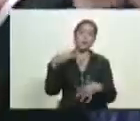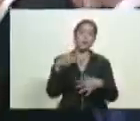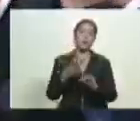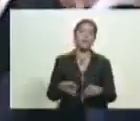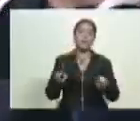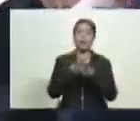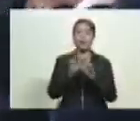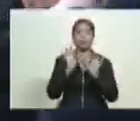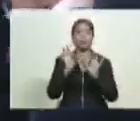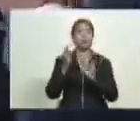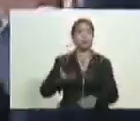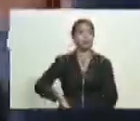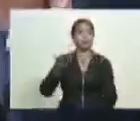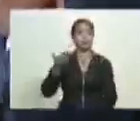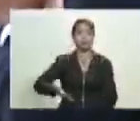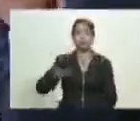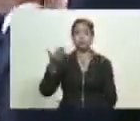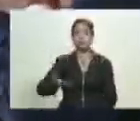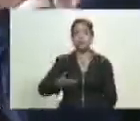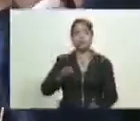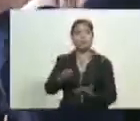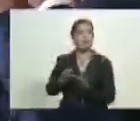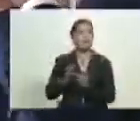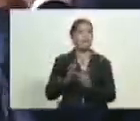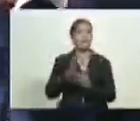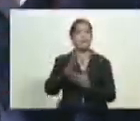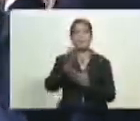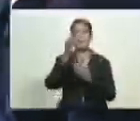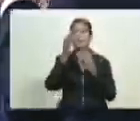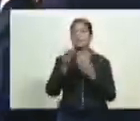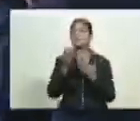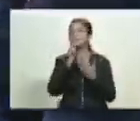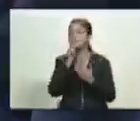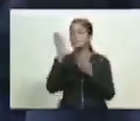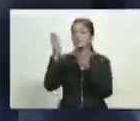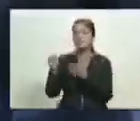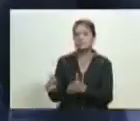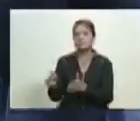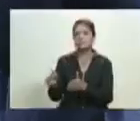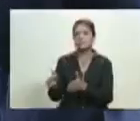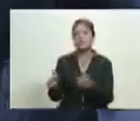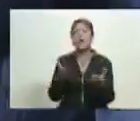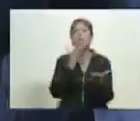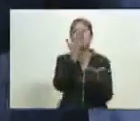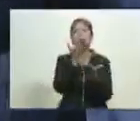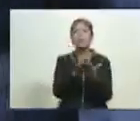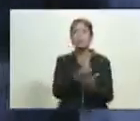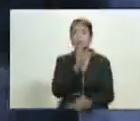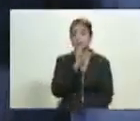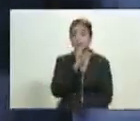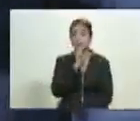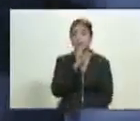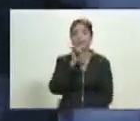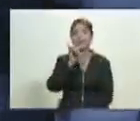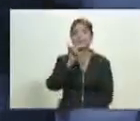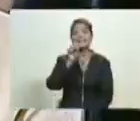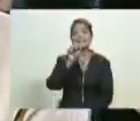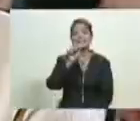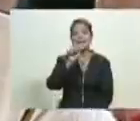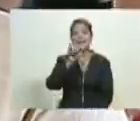valor de la lealtad se refleja en el que vamos a proponer, que nada menos que